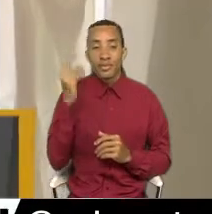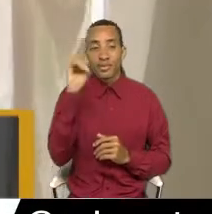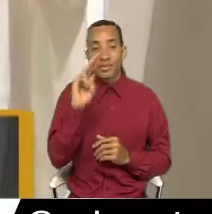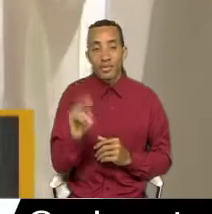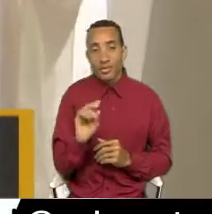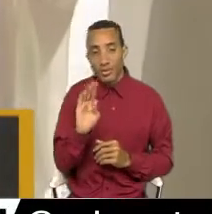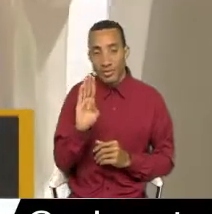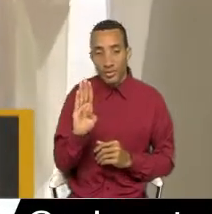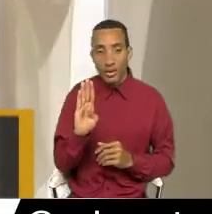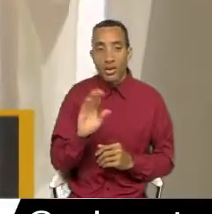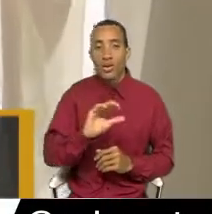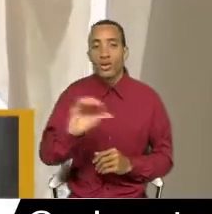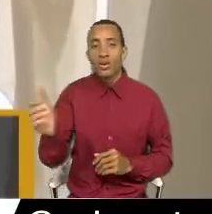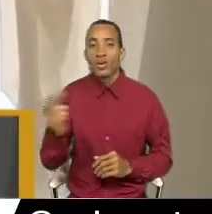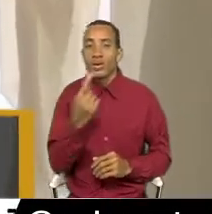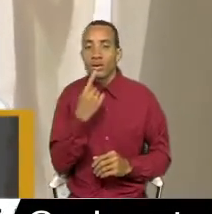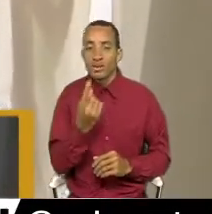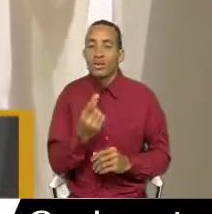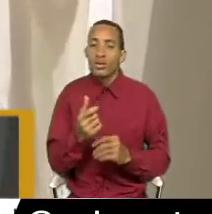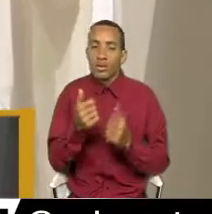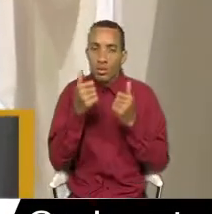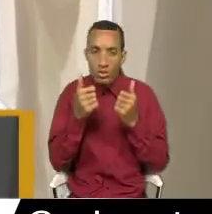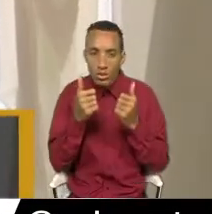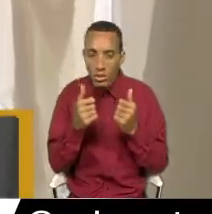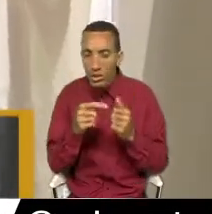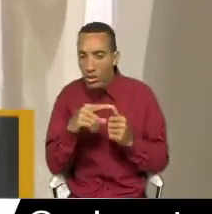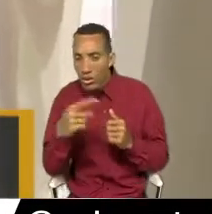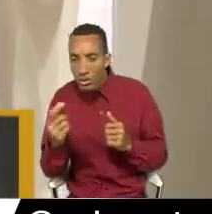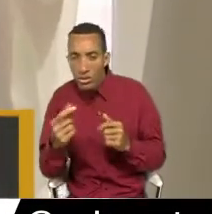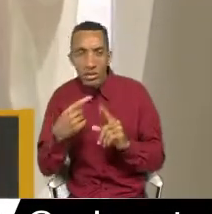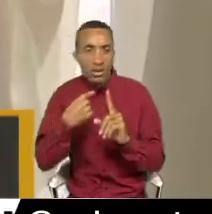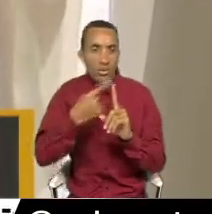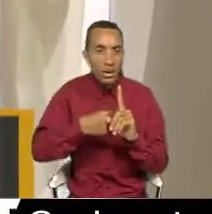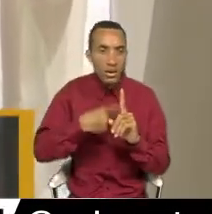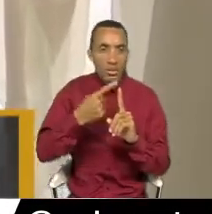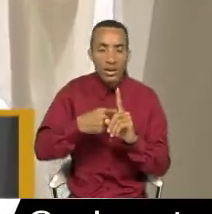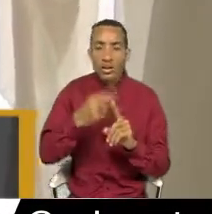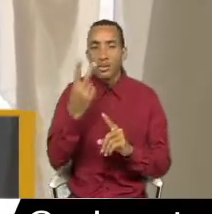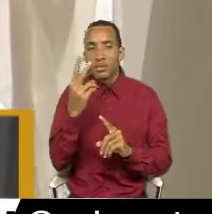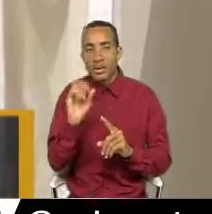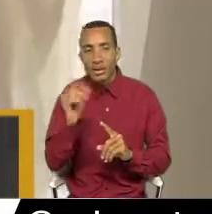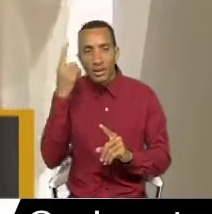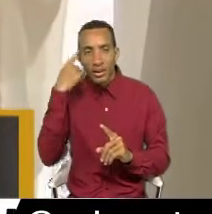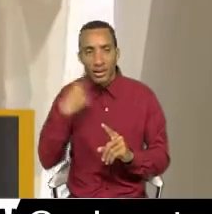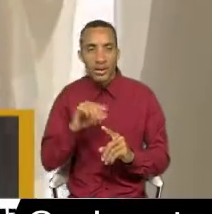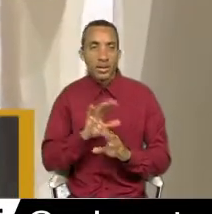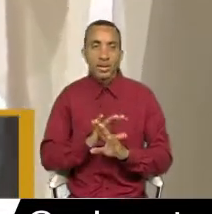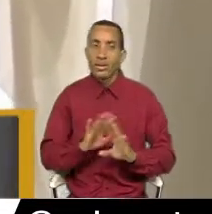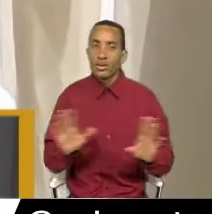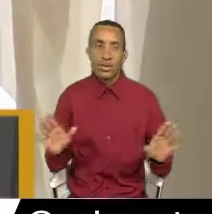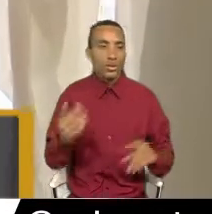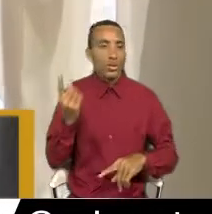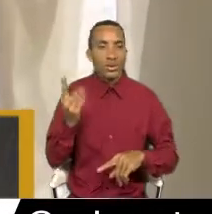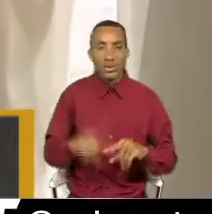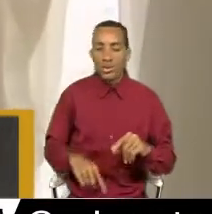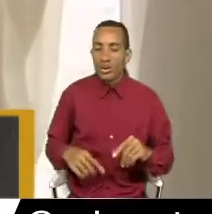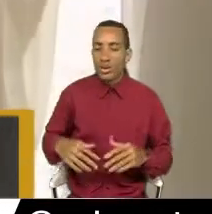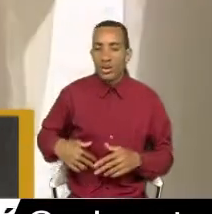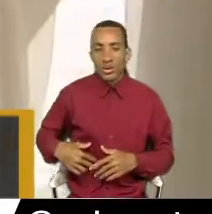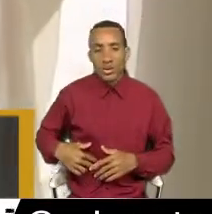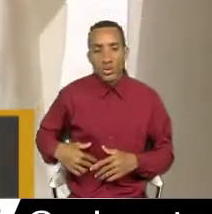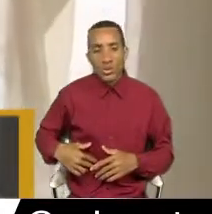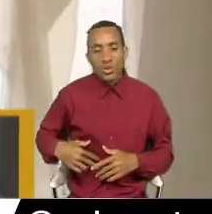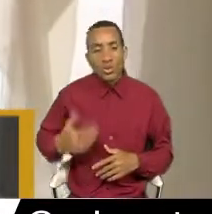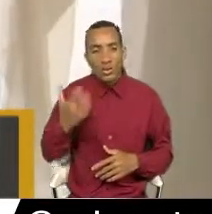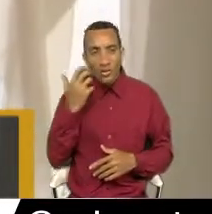kilos, otro me dice que estoy bien, y las citas cada mes o cada 20 días, y yo de verdad que definitivamente yo no puedo, es una enfermedad